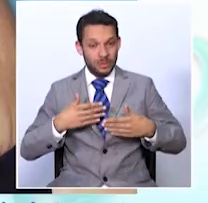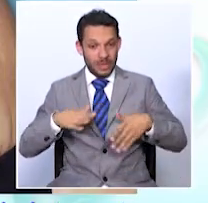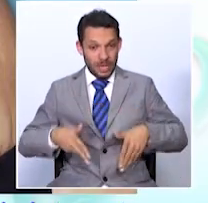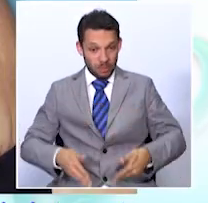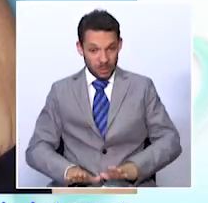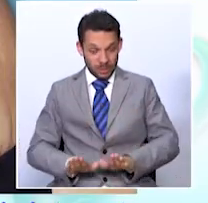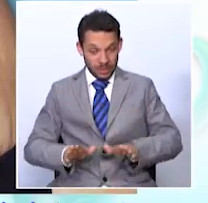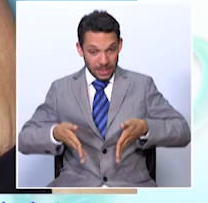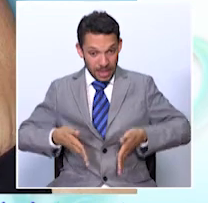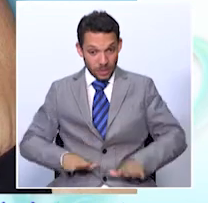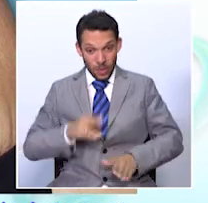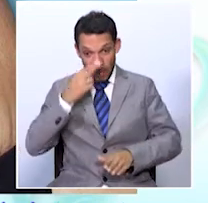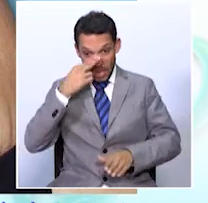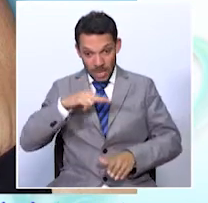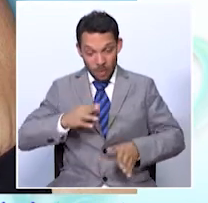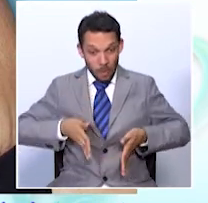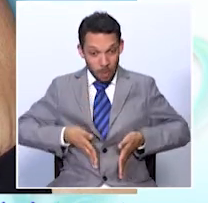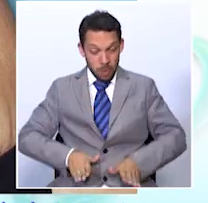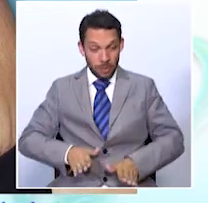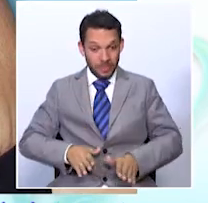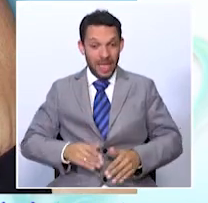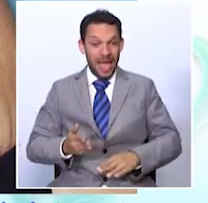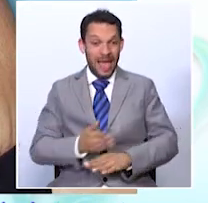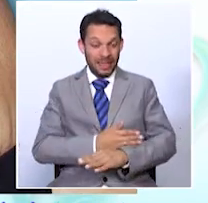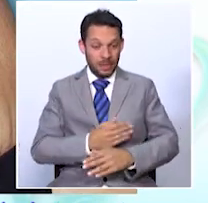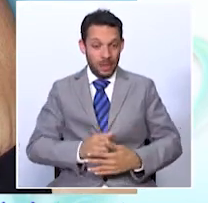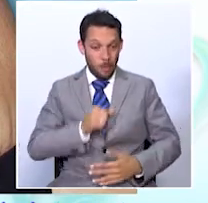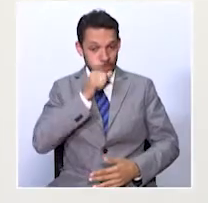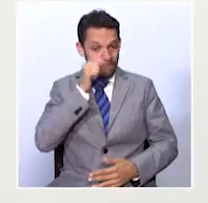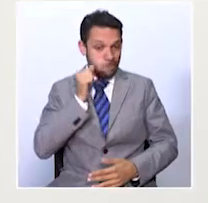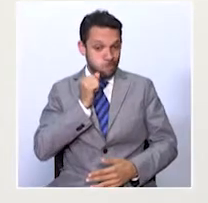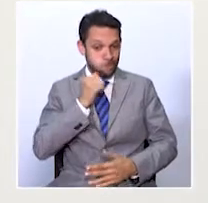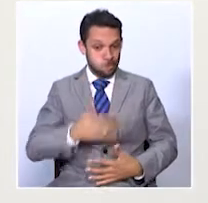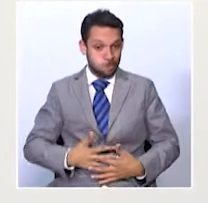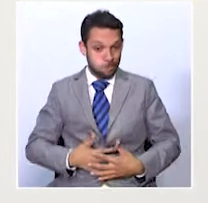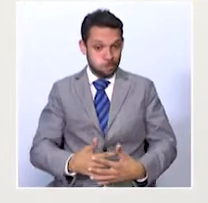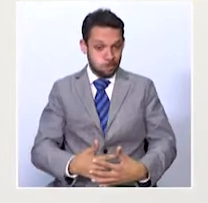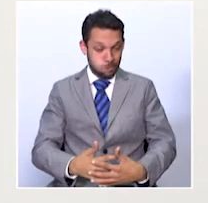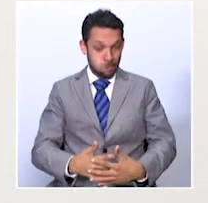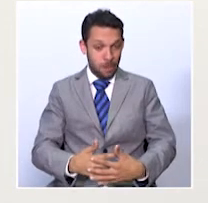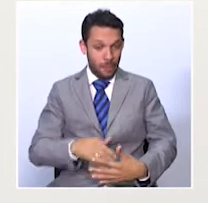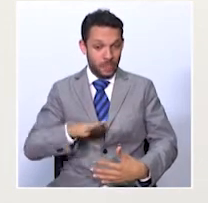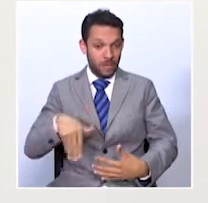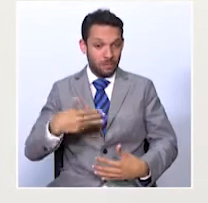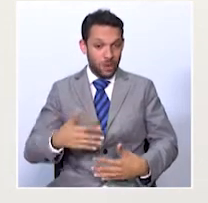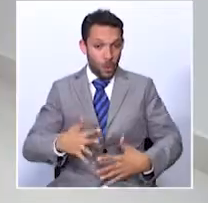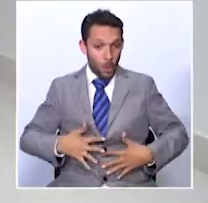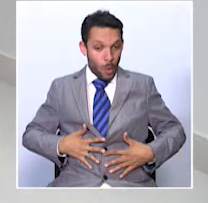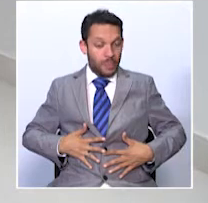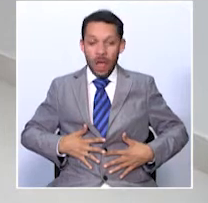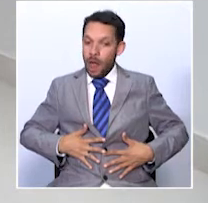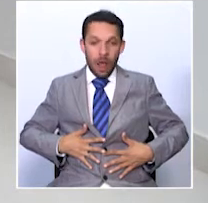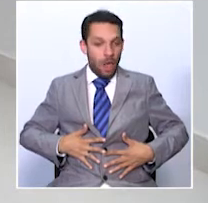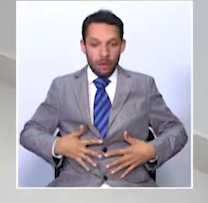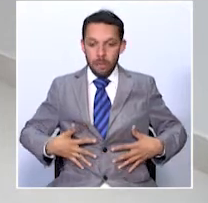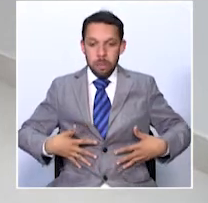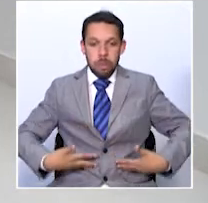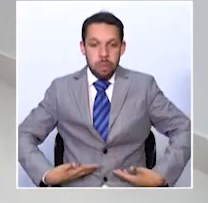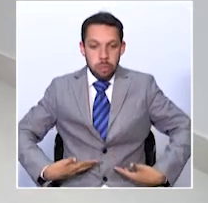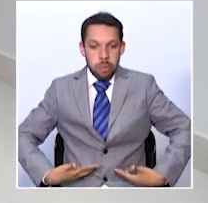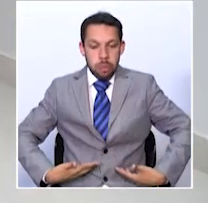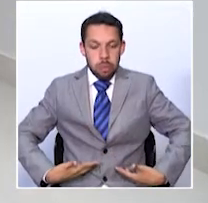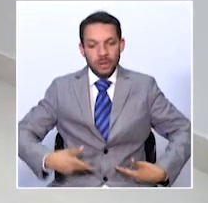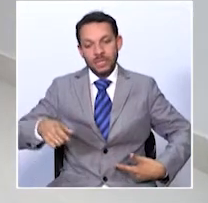hijos, obviamente hay razón poderosa para que este abdomen esté flácido y entonces también se puede